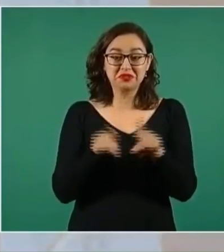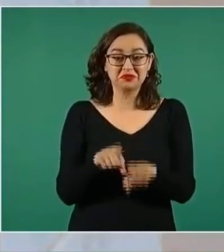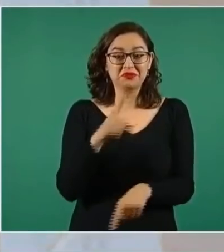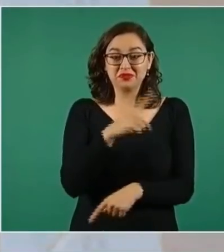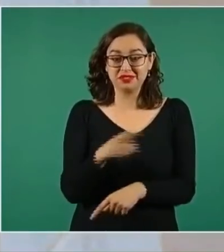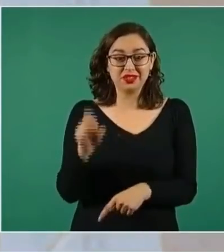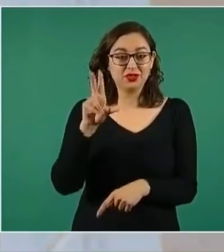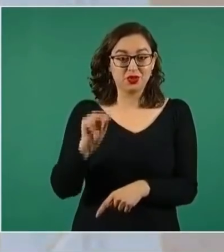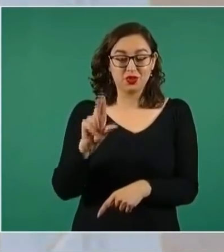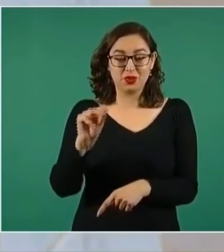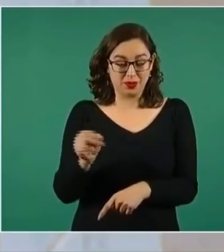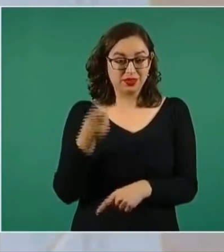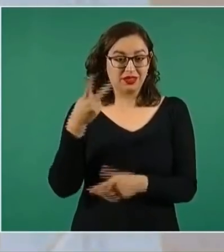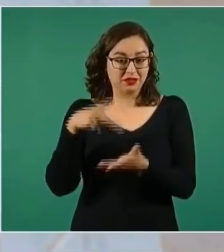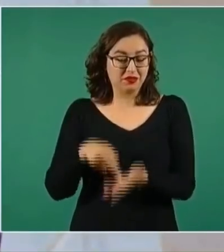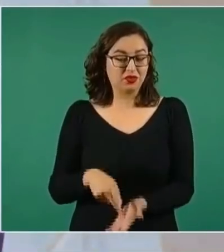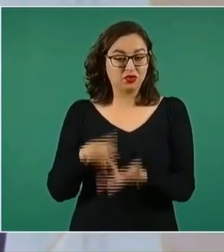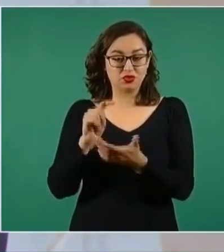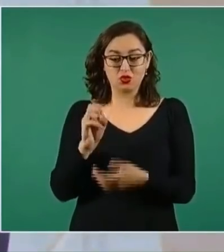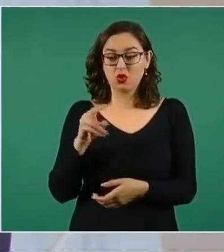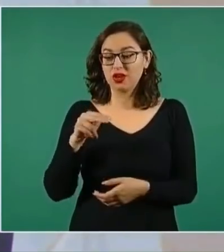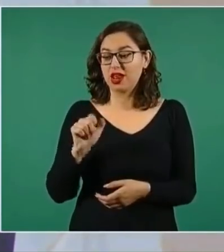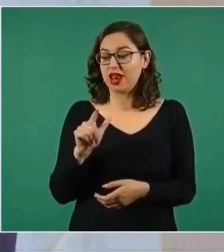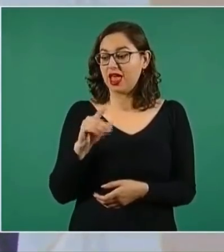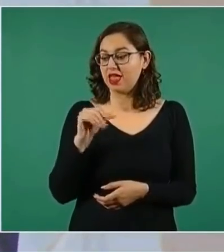192 toneladas.